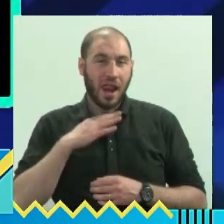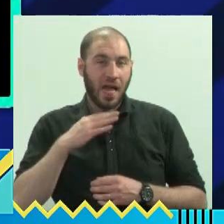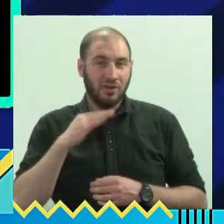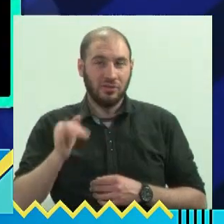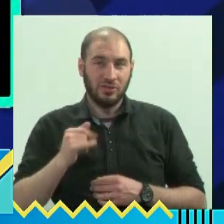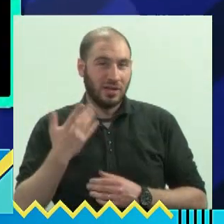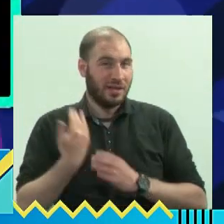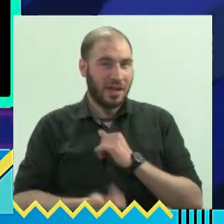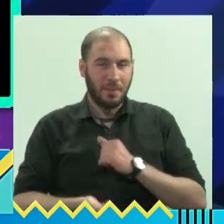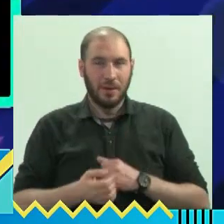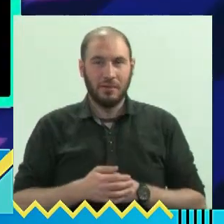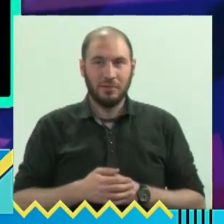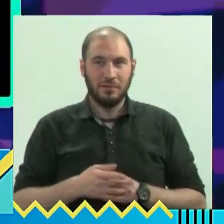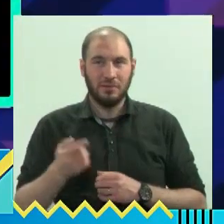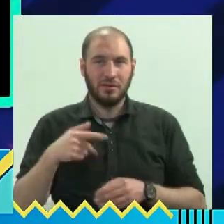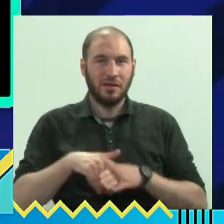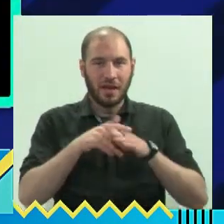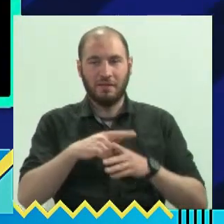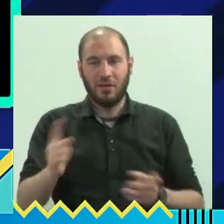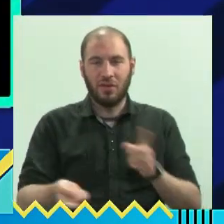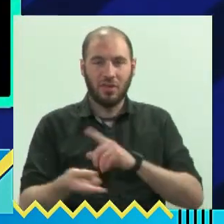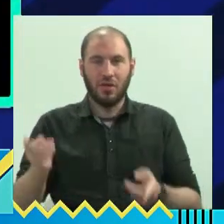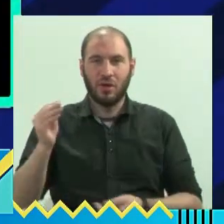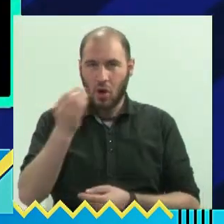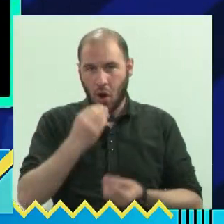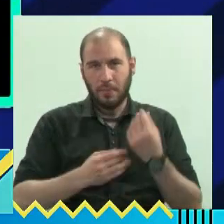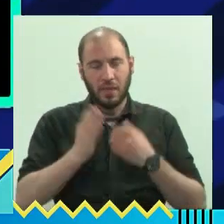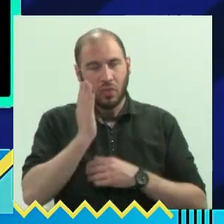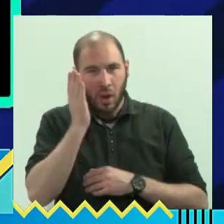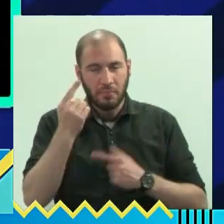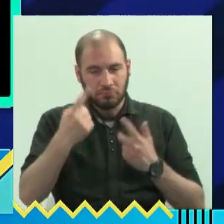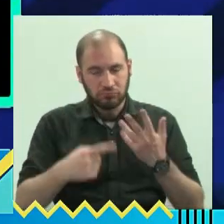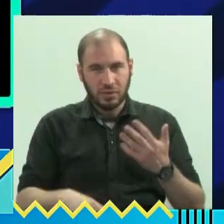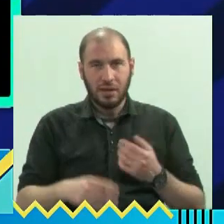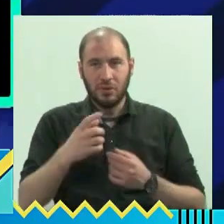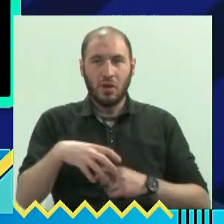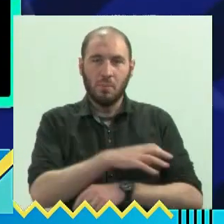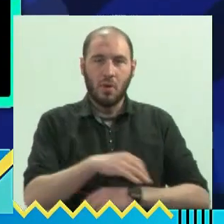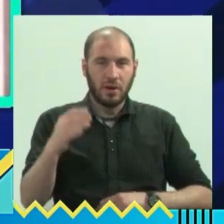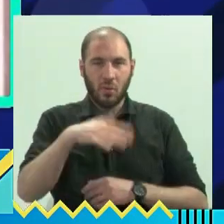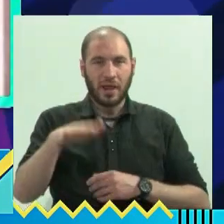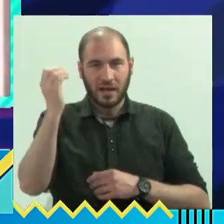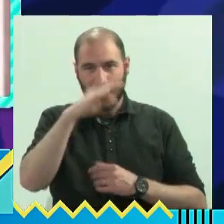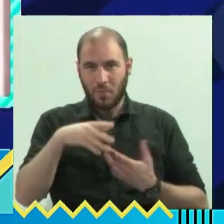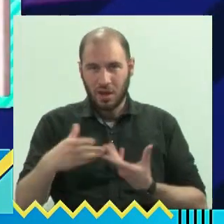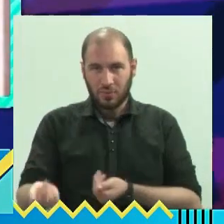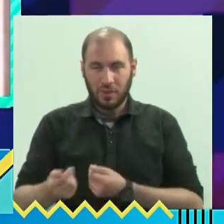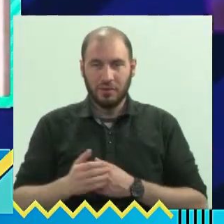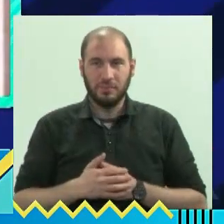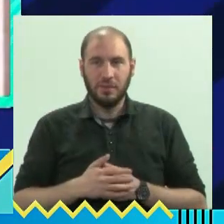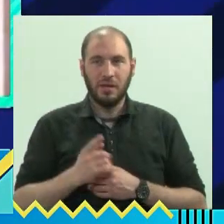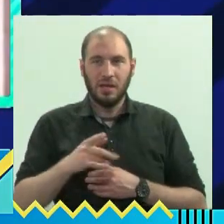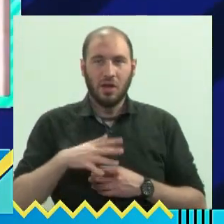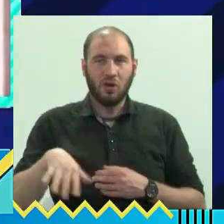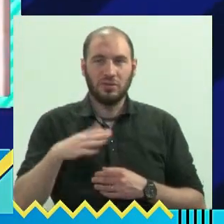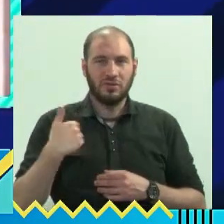que escaparse, tiene que cambiar caballos, tiene que comer, tiene que dormir, y bueno, y eso lo hacen los pobres del campo, ¿no? Y esto se da en el contexto